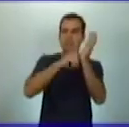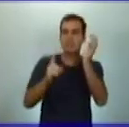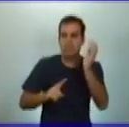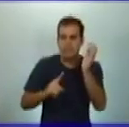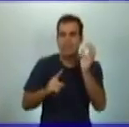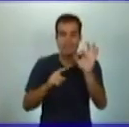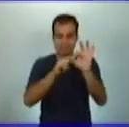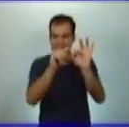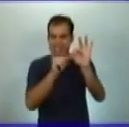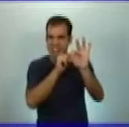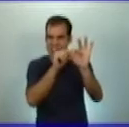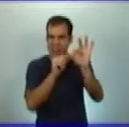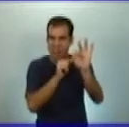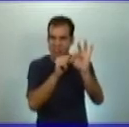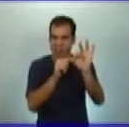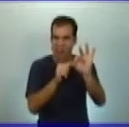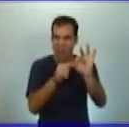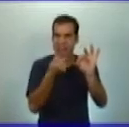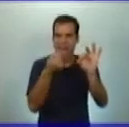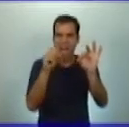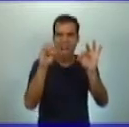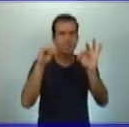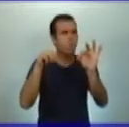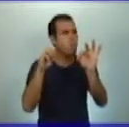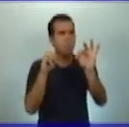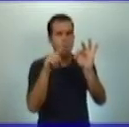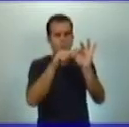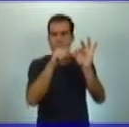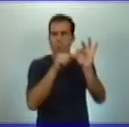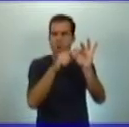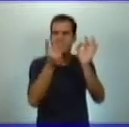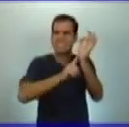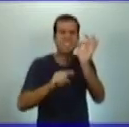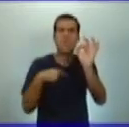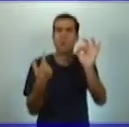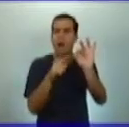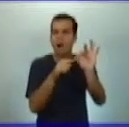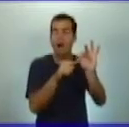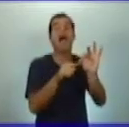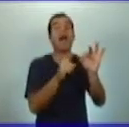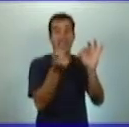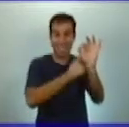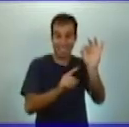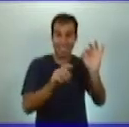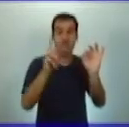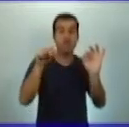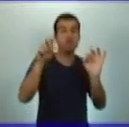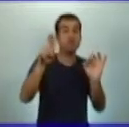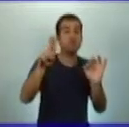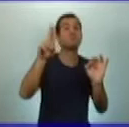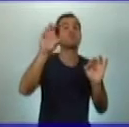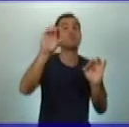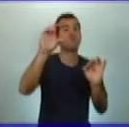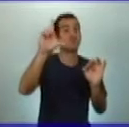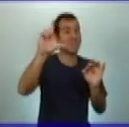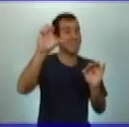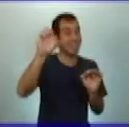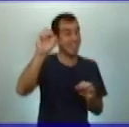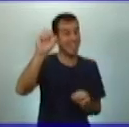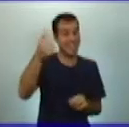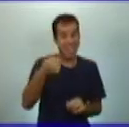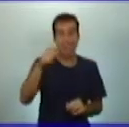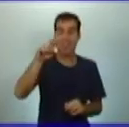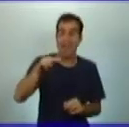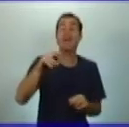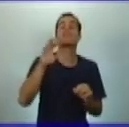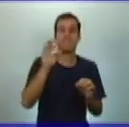núcleo de esos átomos de oxígeno que aparecen representados? Recuerden que la carga nuclear también coincide con el número de protones,